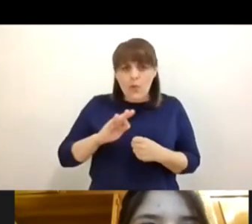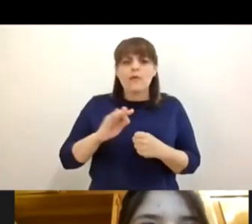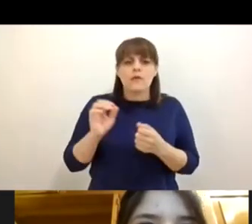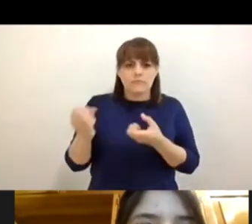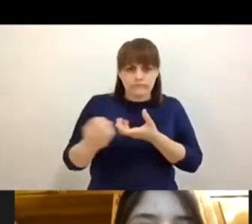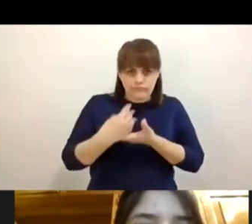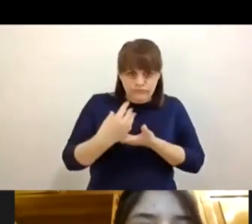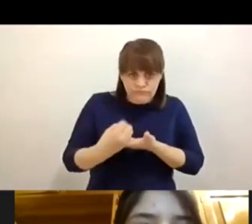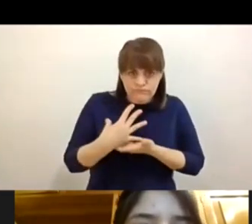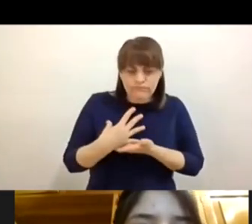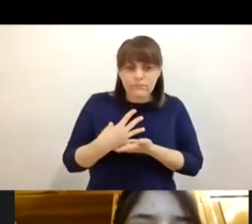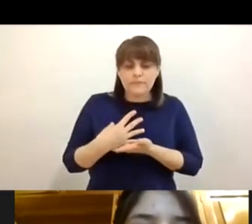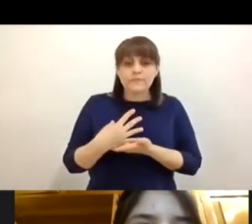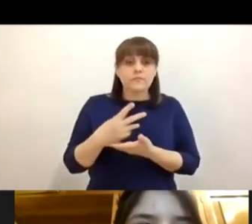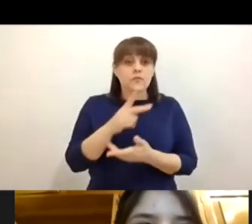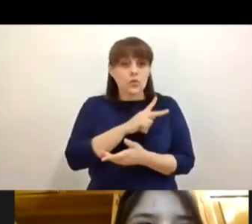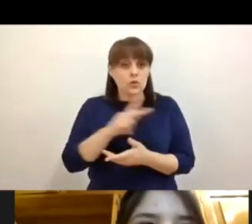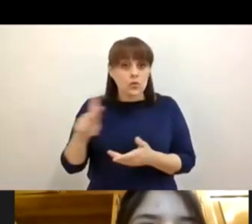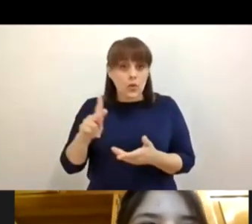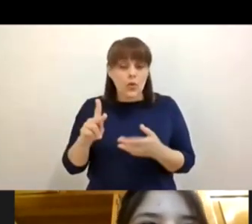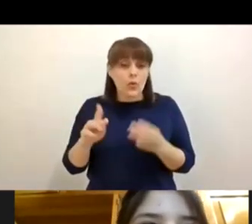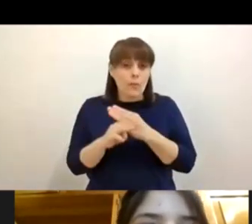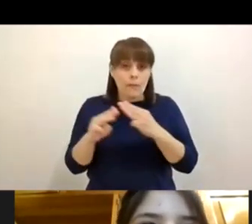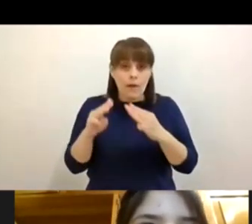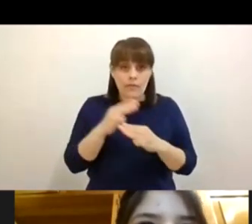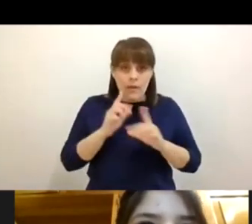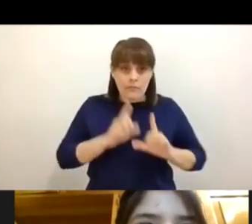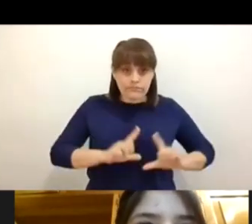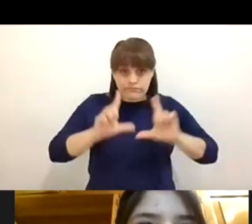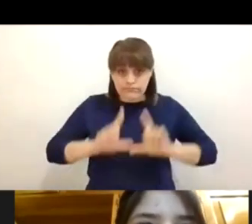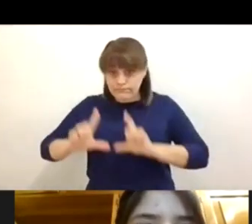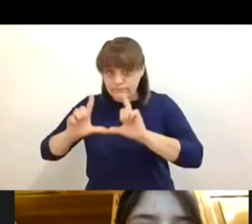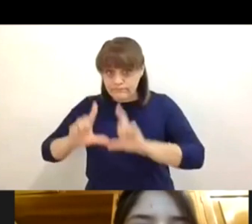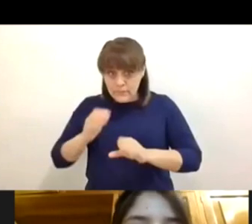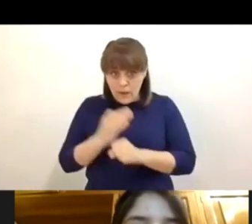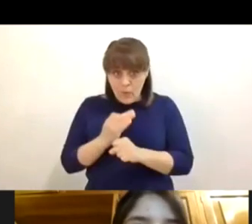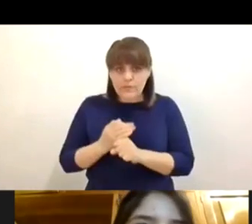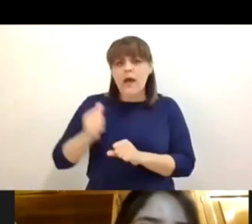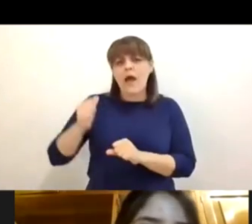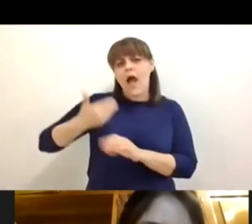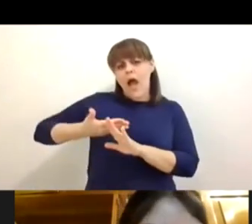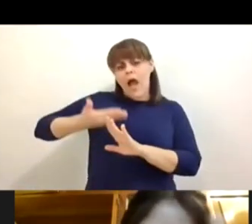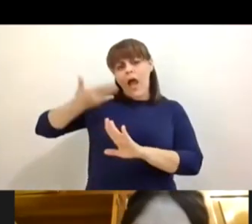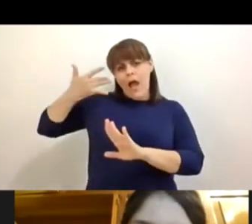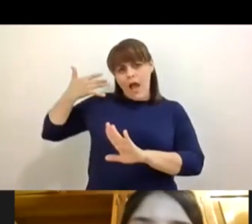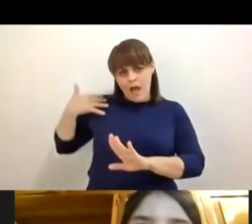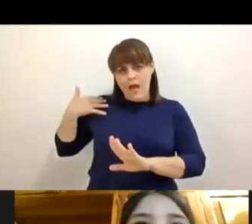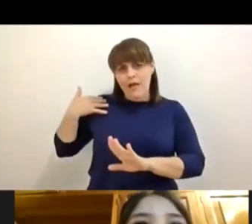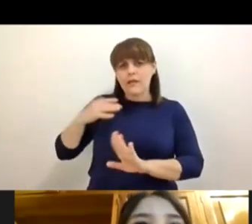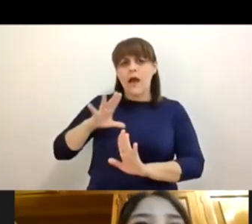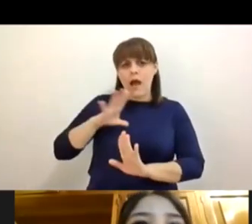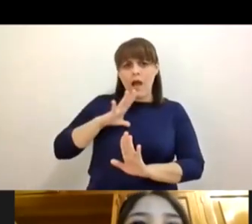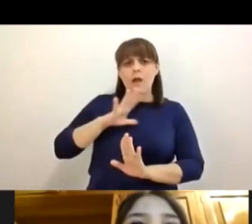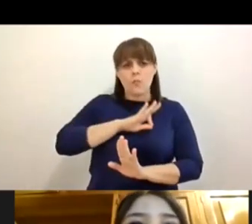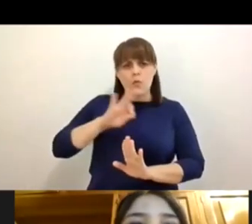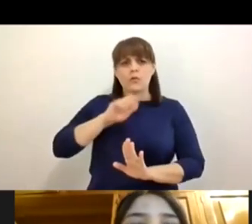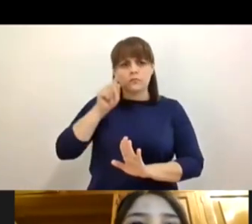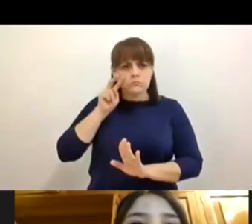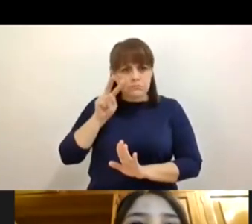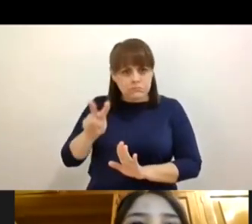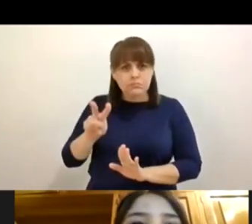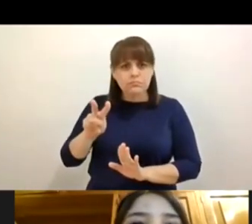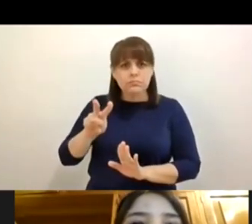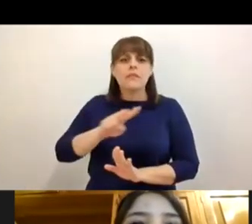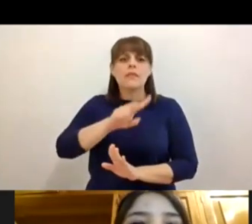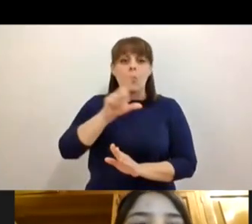consulta de este conversatorio y de los anteriores está también y se comparte y está disponible para el público